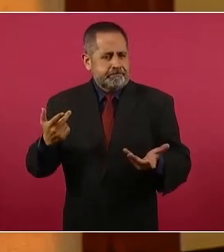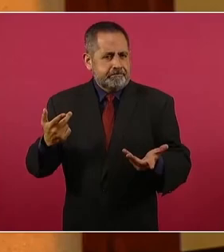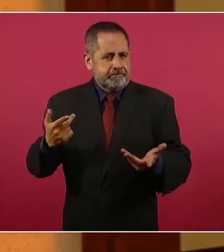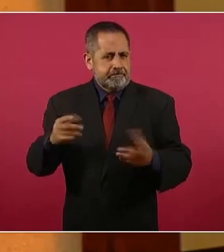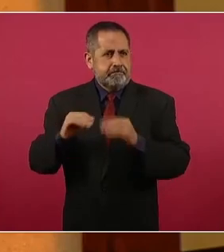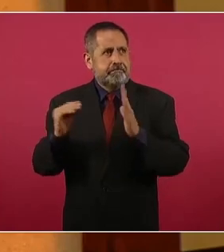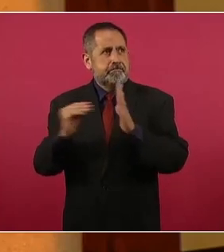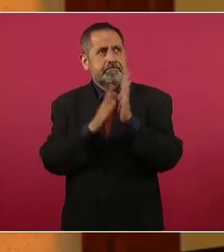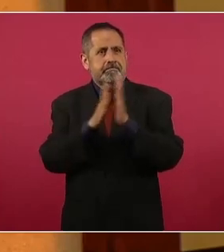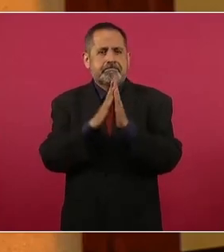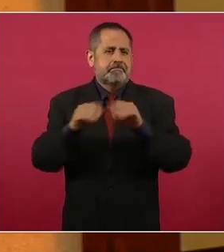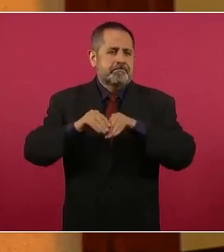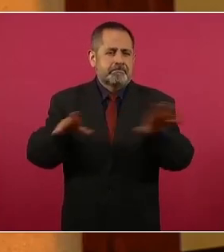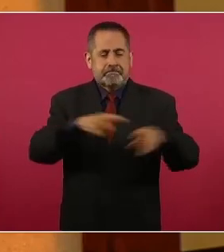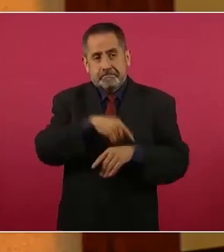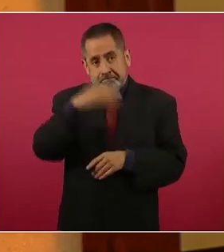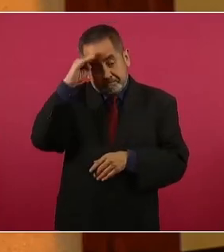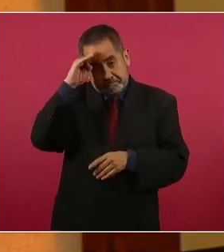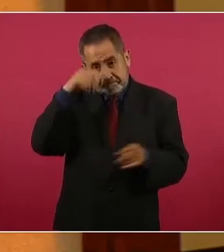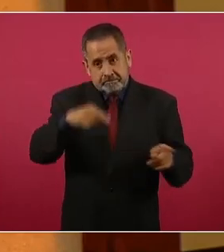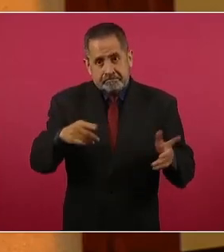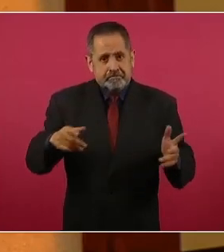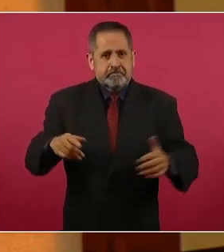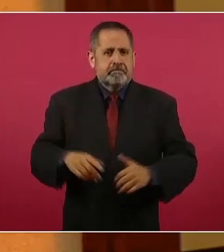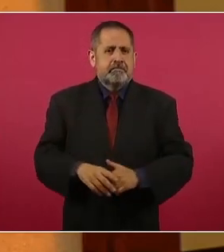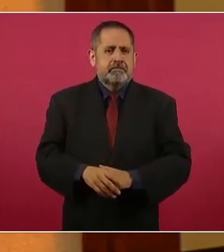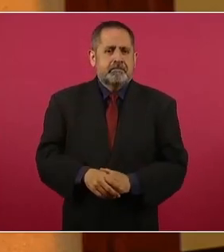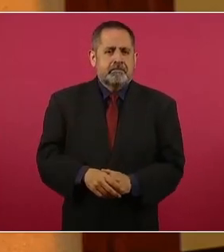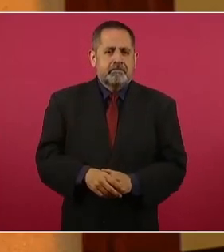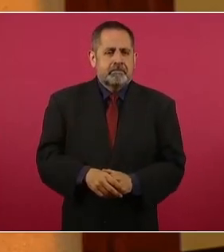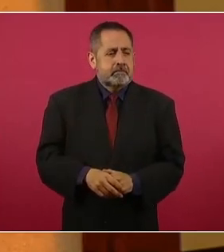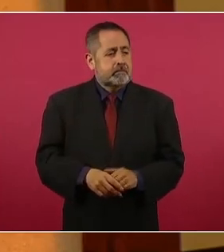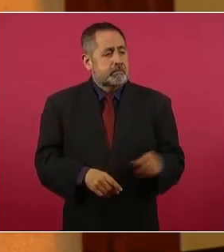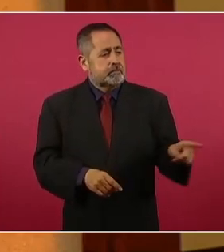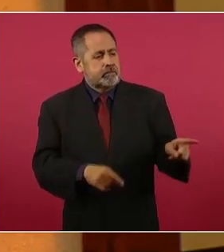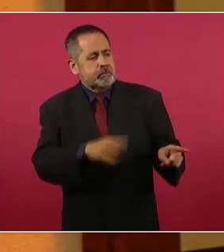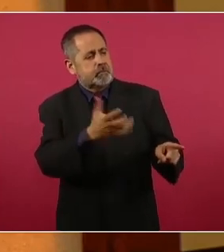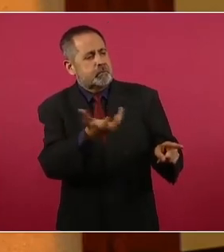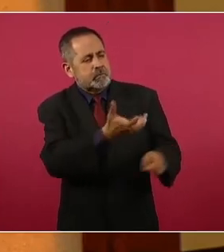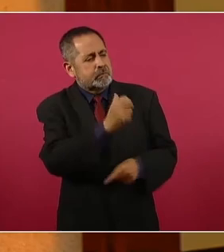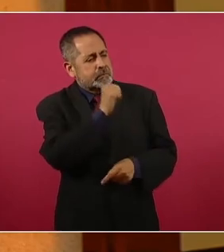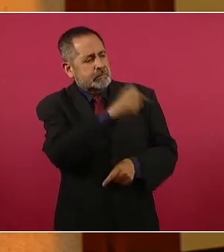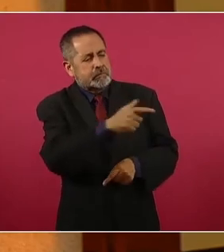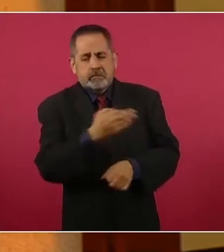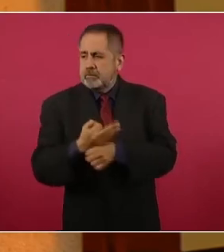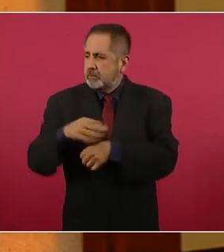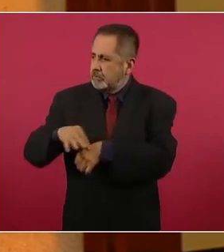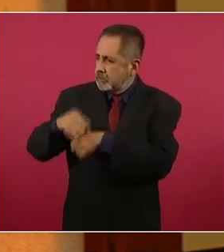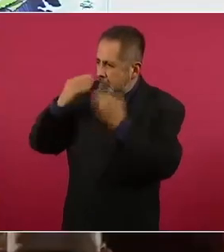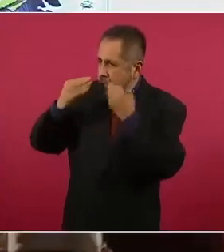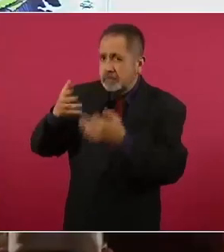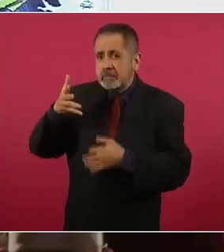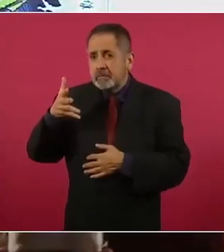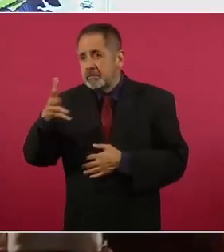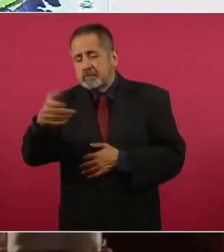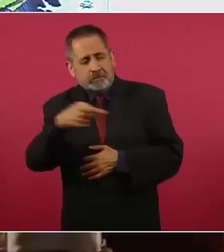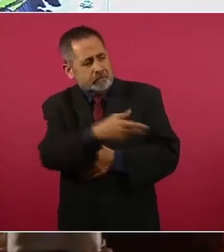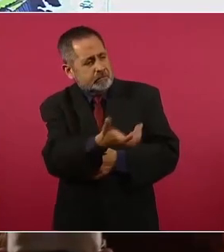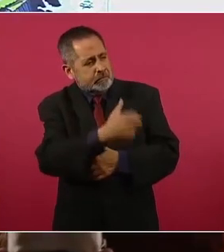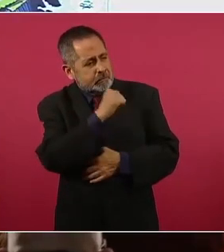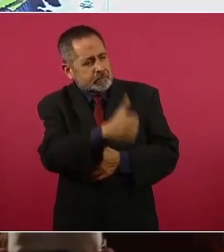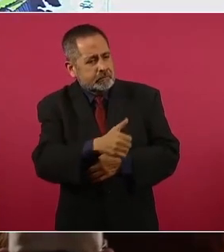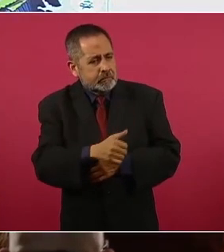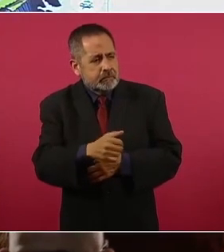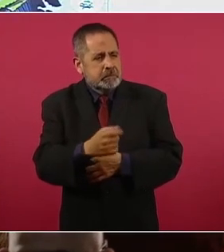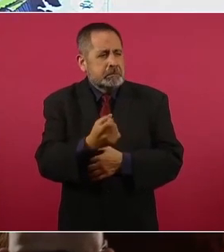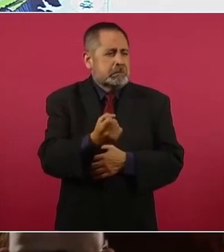está suponiendo. No hicieron nada para evitar lo que hoy vivimos y lo que viene.